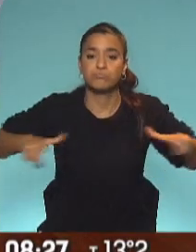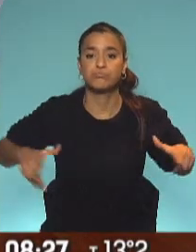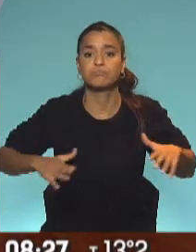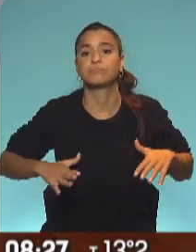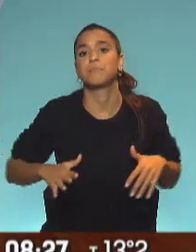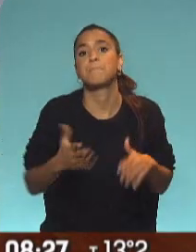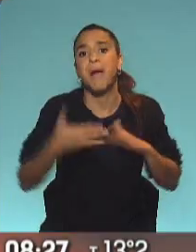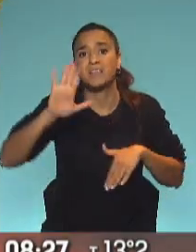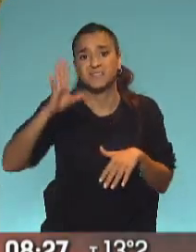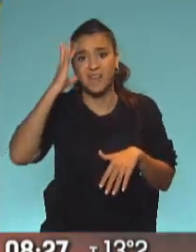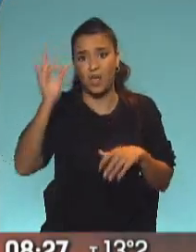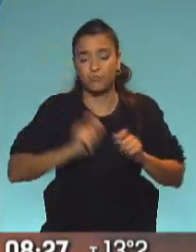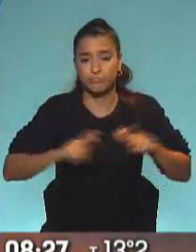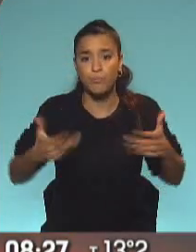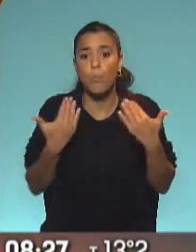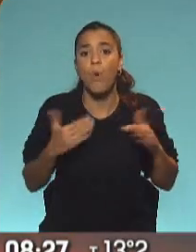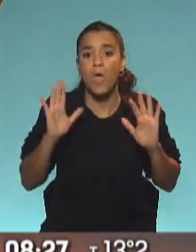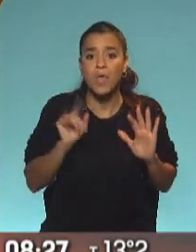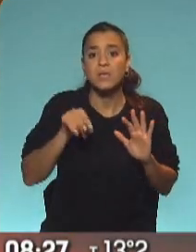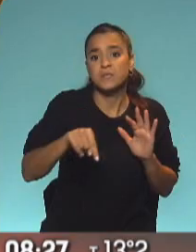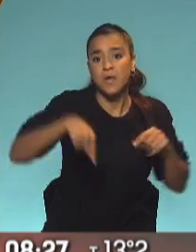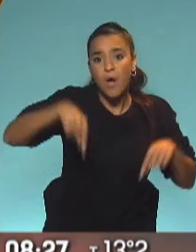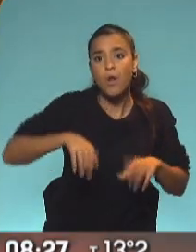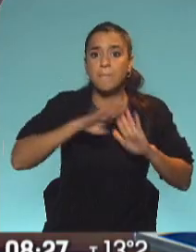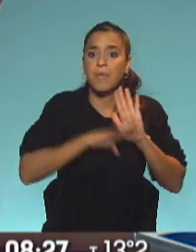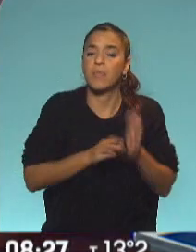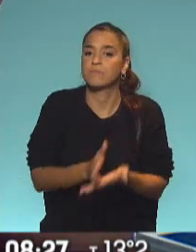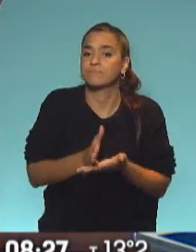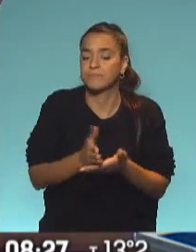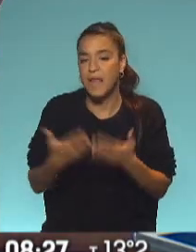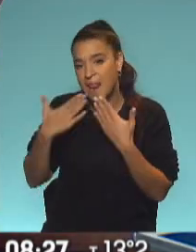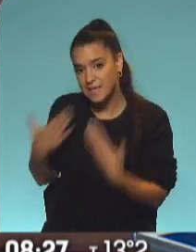el pico de contagios y también es muy posible que haya que tomar medidas más estrictas. Gracias, Vero.